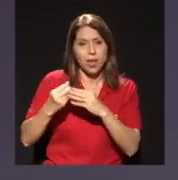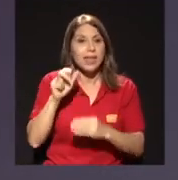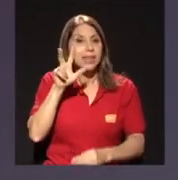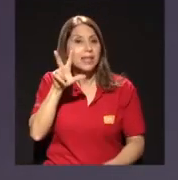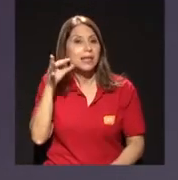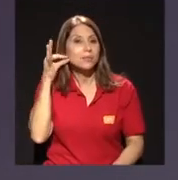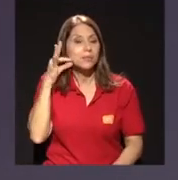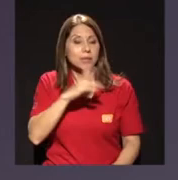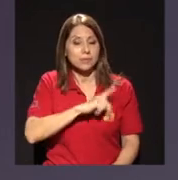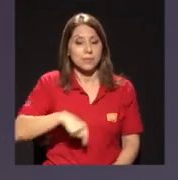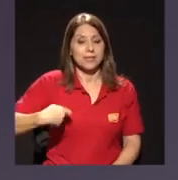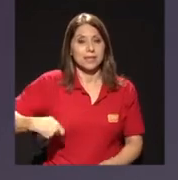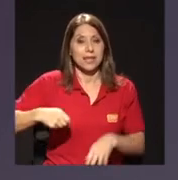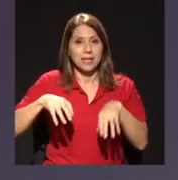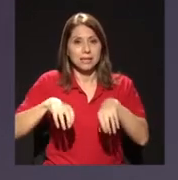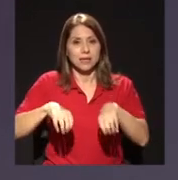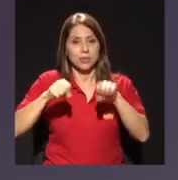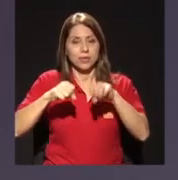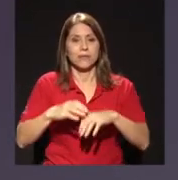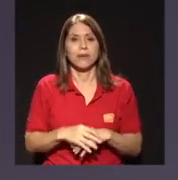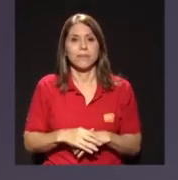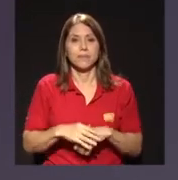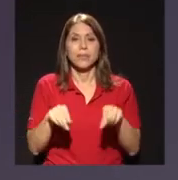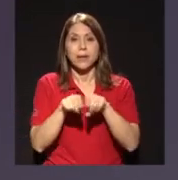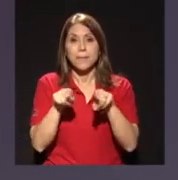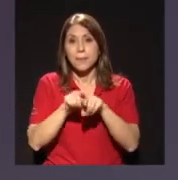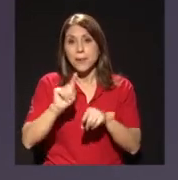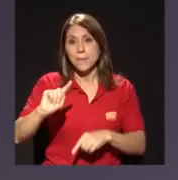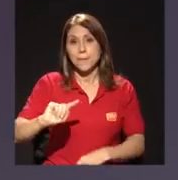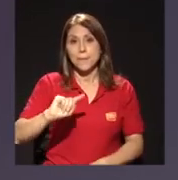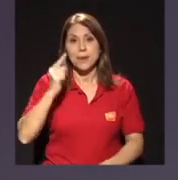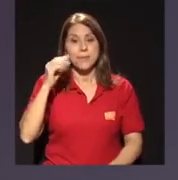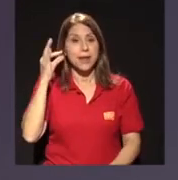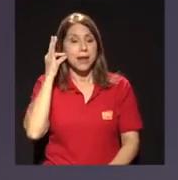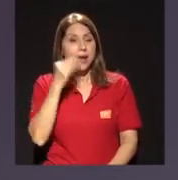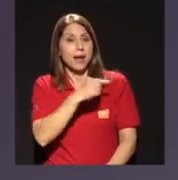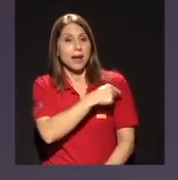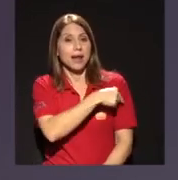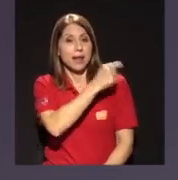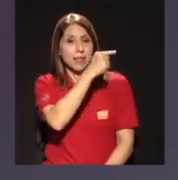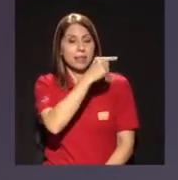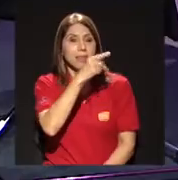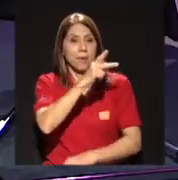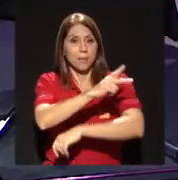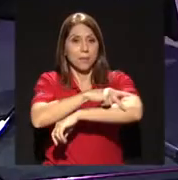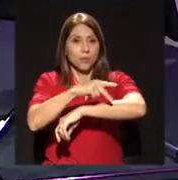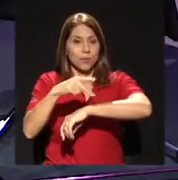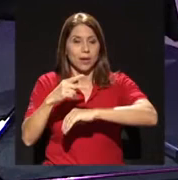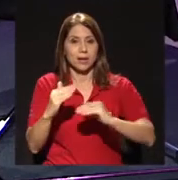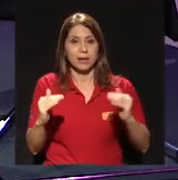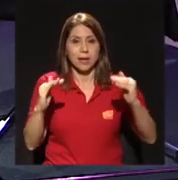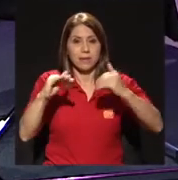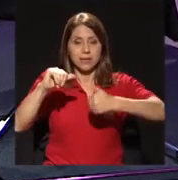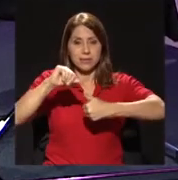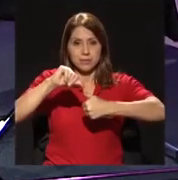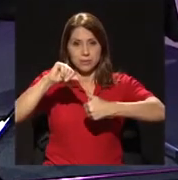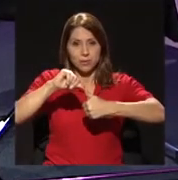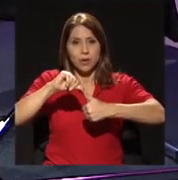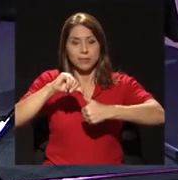presidentas ejecutivas. Tuvimos nuestra primera gerenta portuaria a nivel centroamericano.